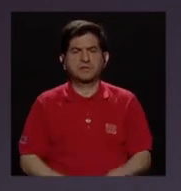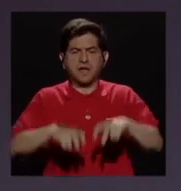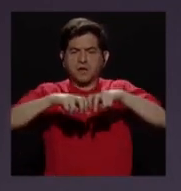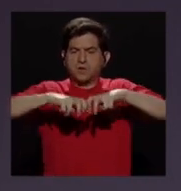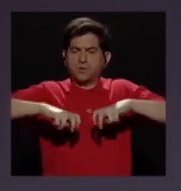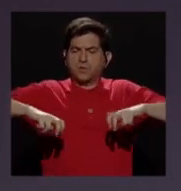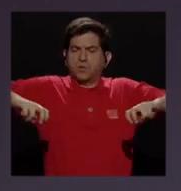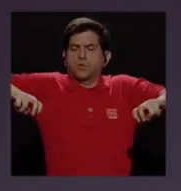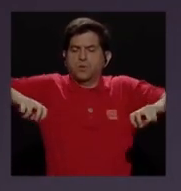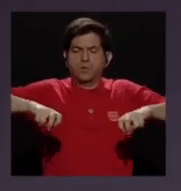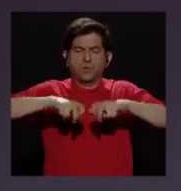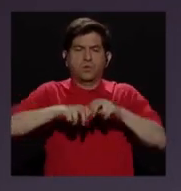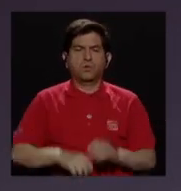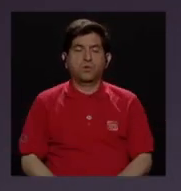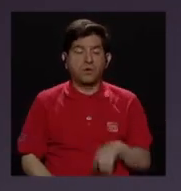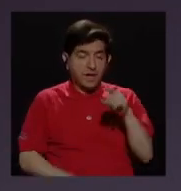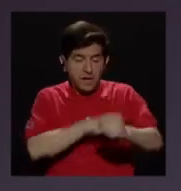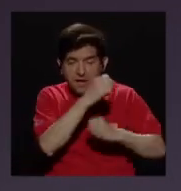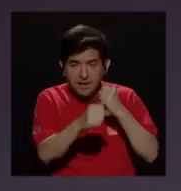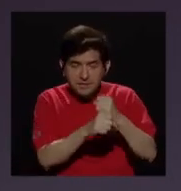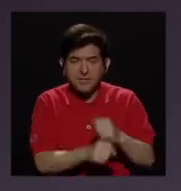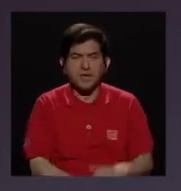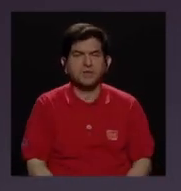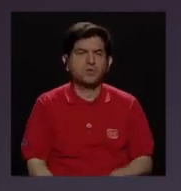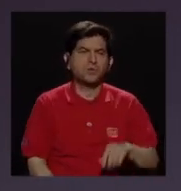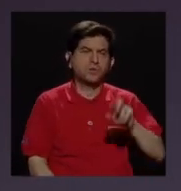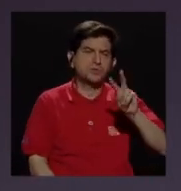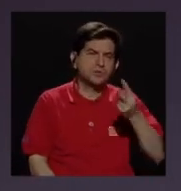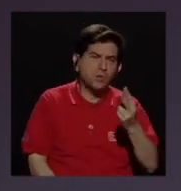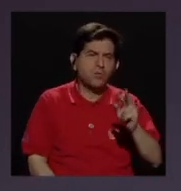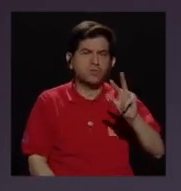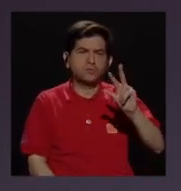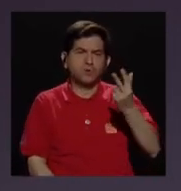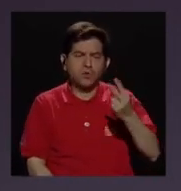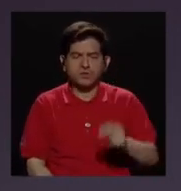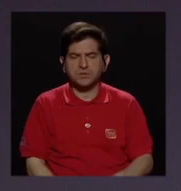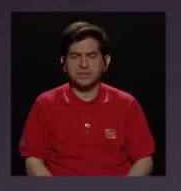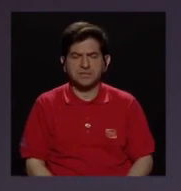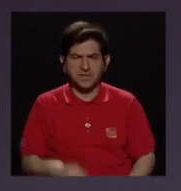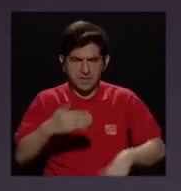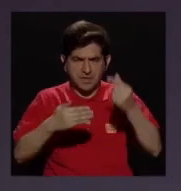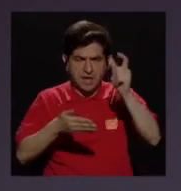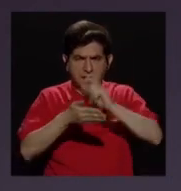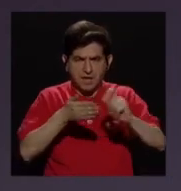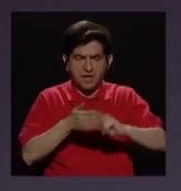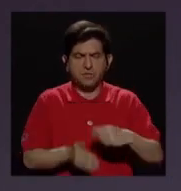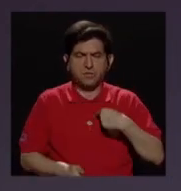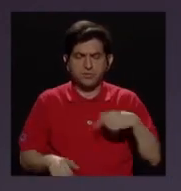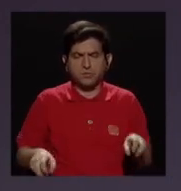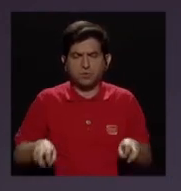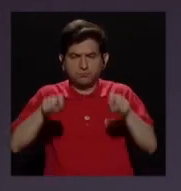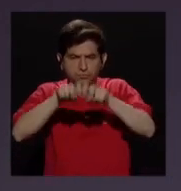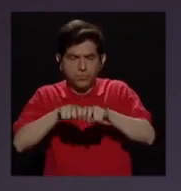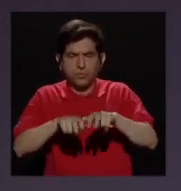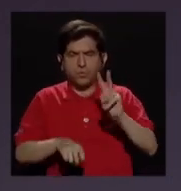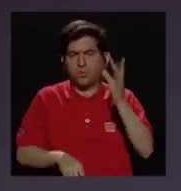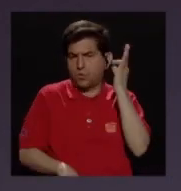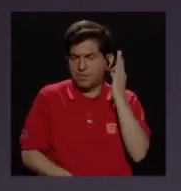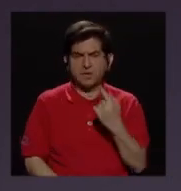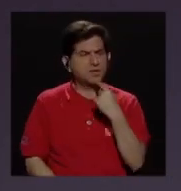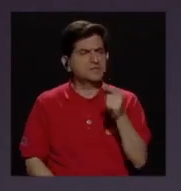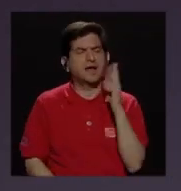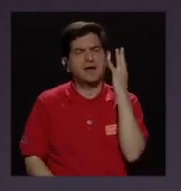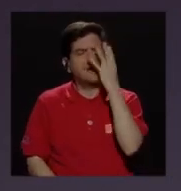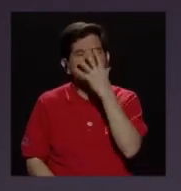luna. Entonces todo ese año, no sé, como segundo, tercero de la escuela, me tocaba la parte de una compañera y yo decía, ay,